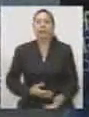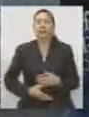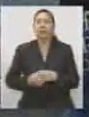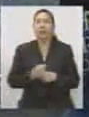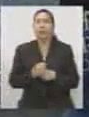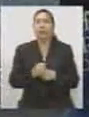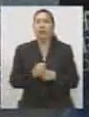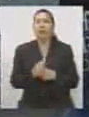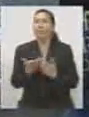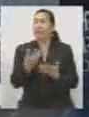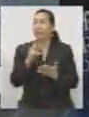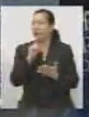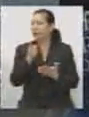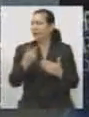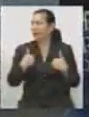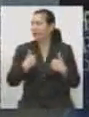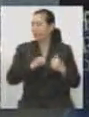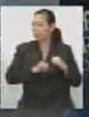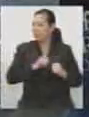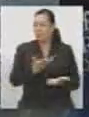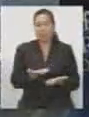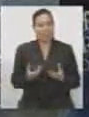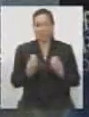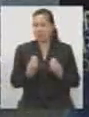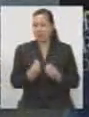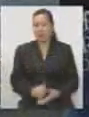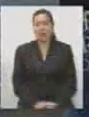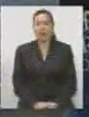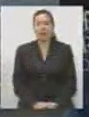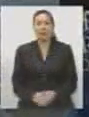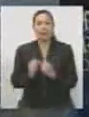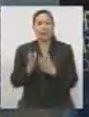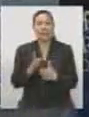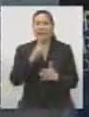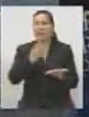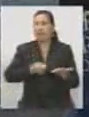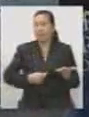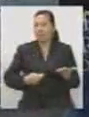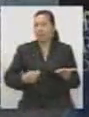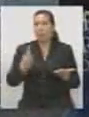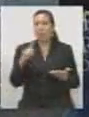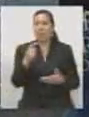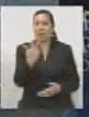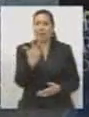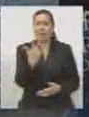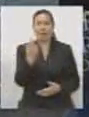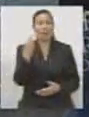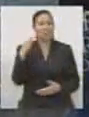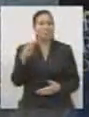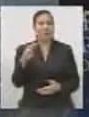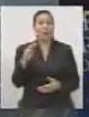recupere su imagen y que no se vea afectada por sentencias que son firmadas solamente por tres